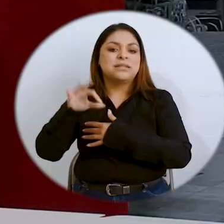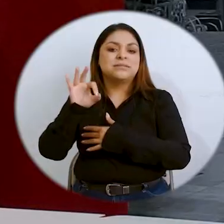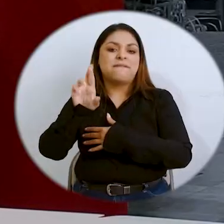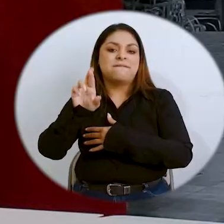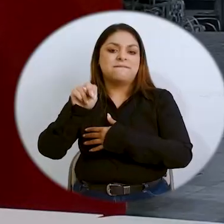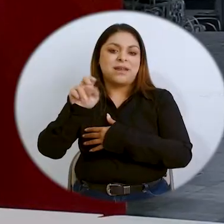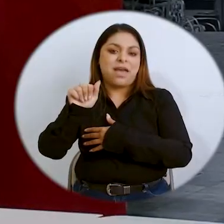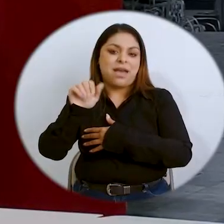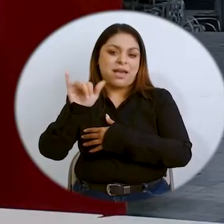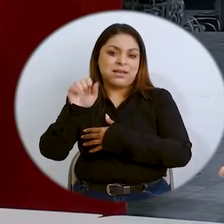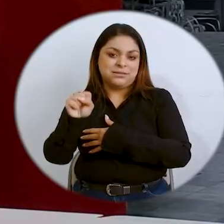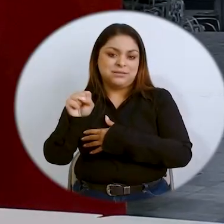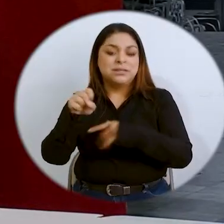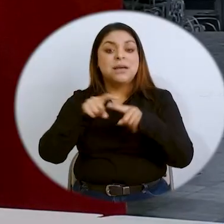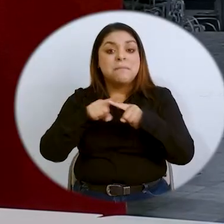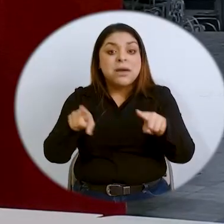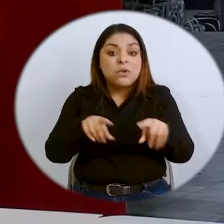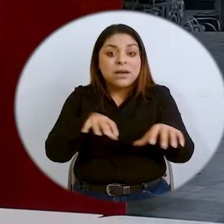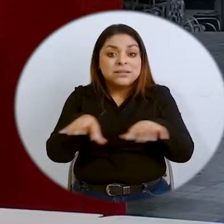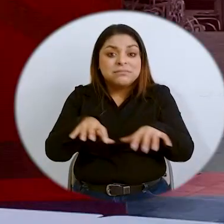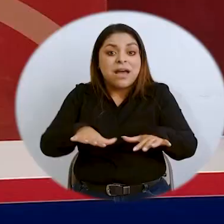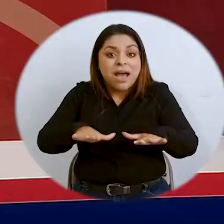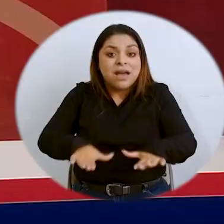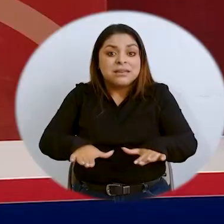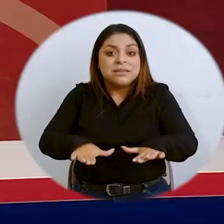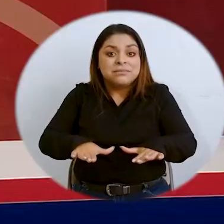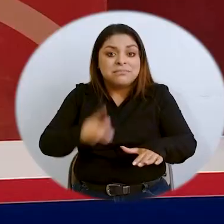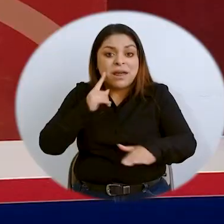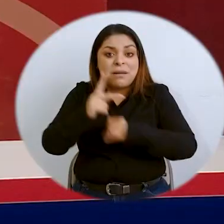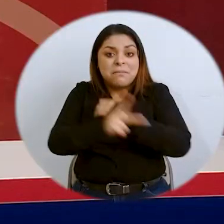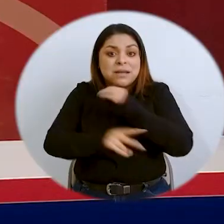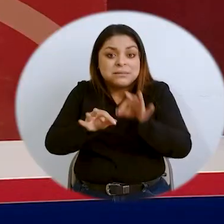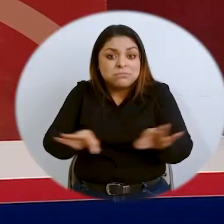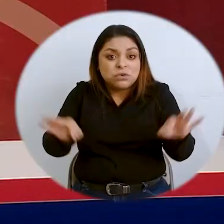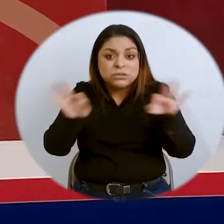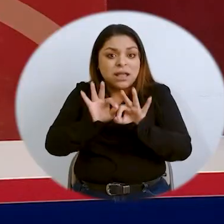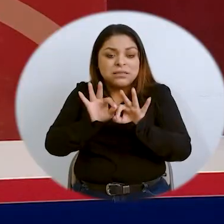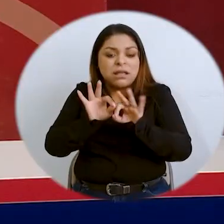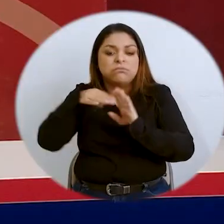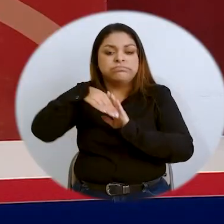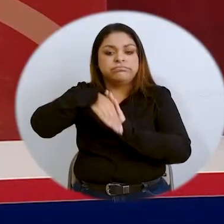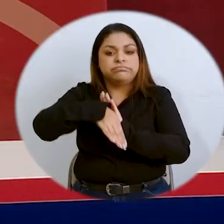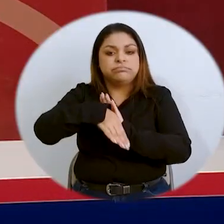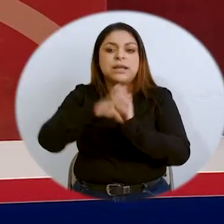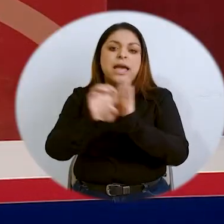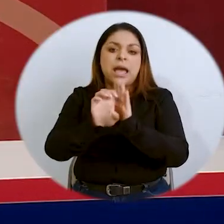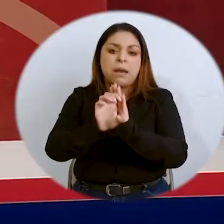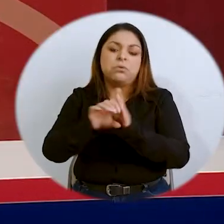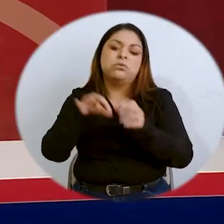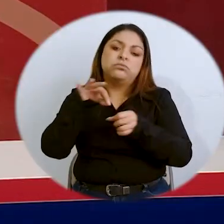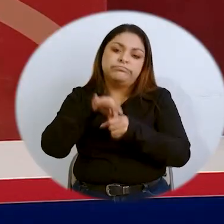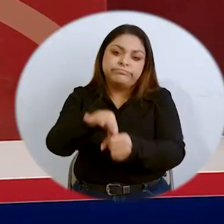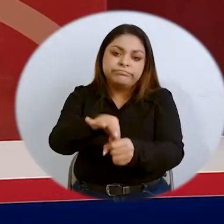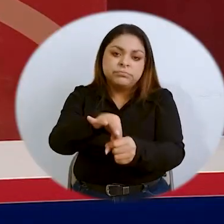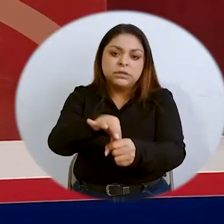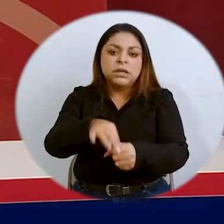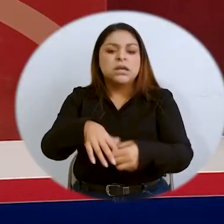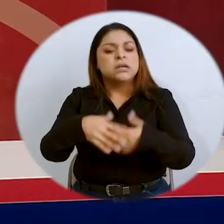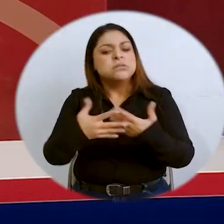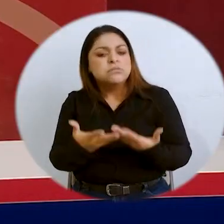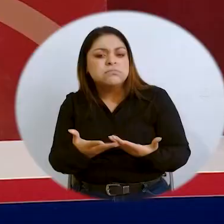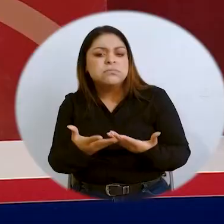francas, mientras que otras actividades muy importantes históricamente para el país crecen muy poco o incluso decrecen, ¿verdad?, como un